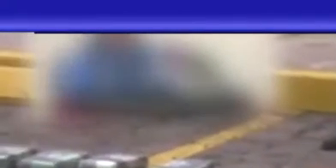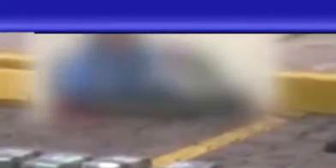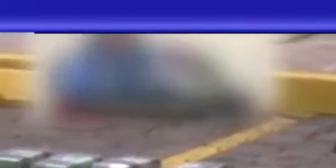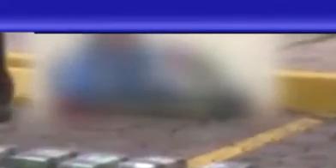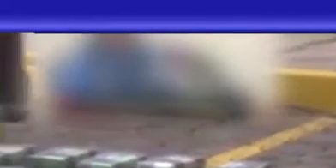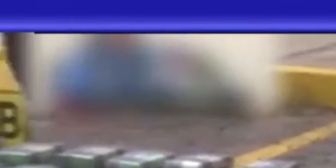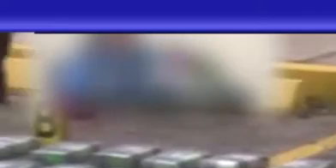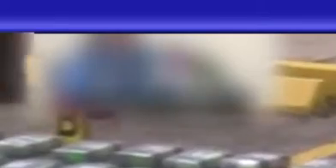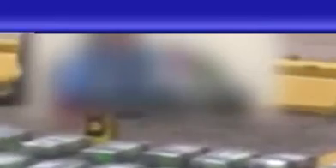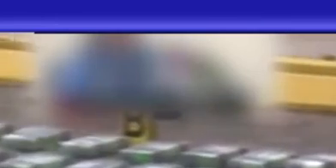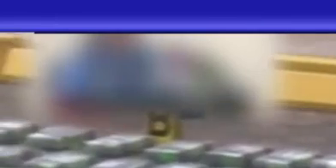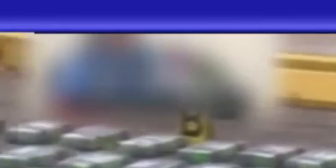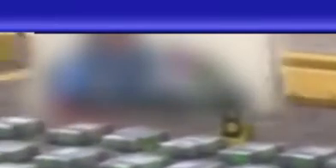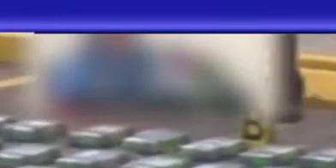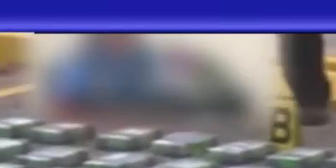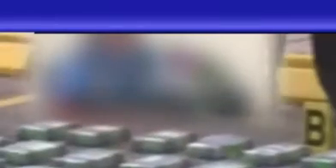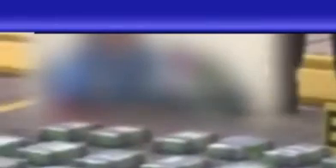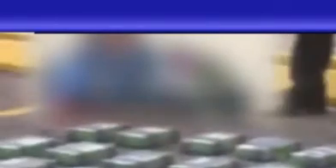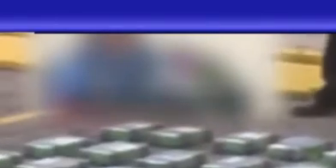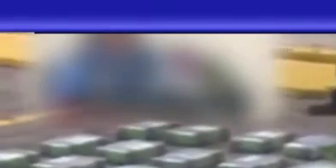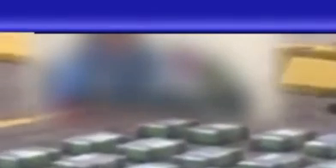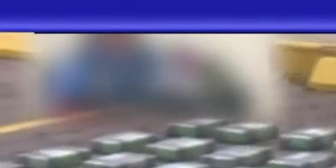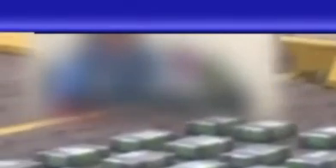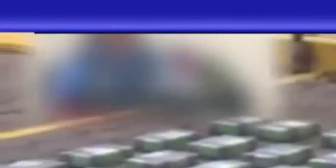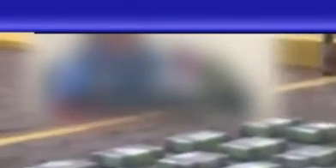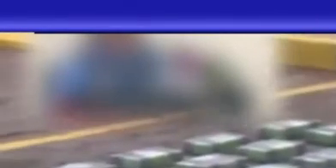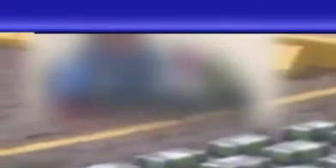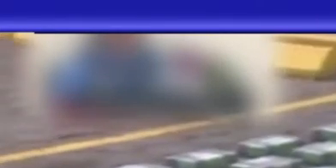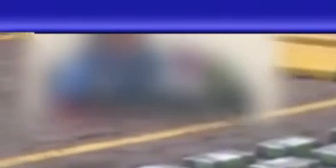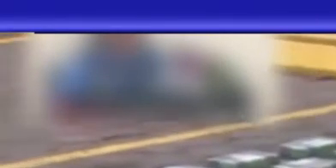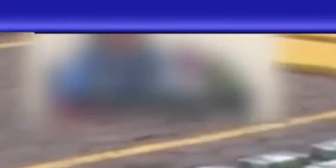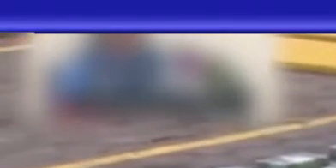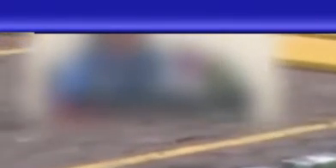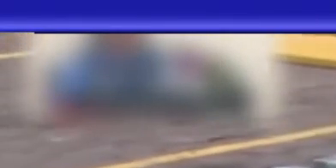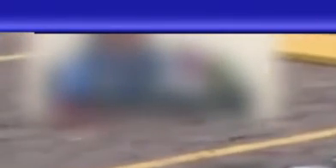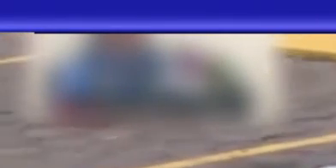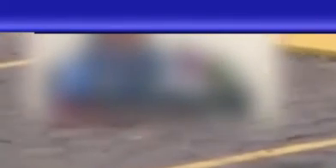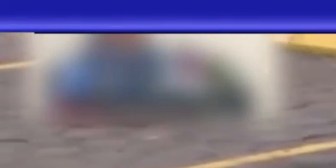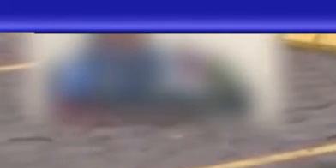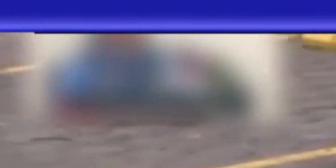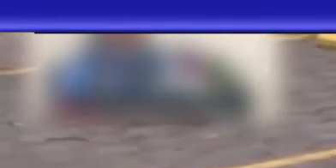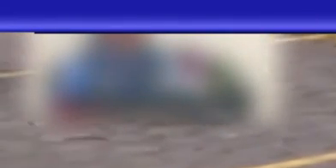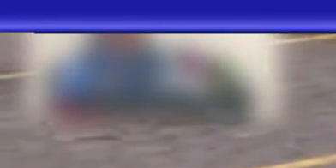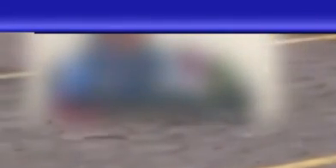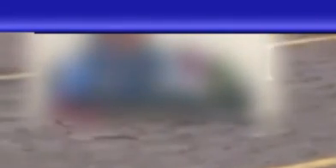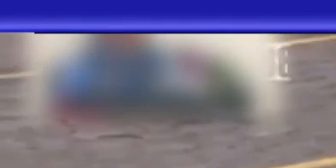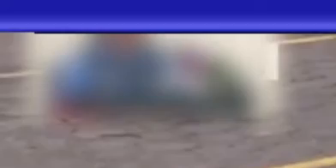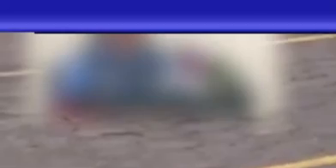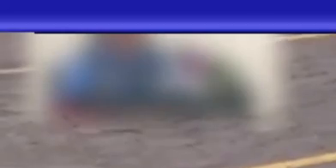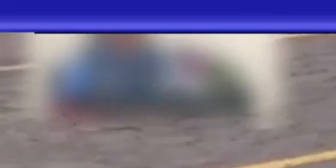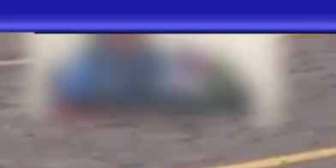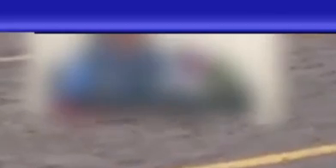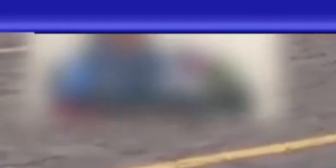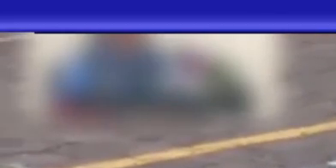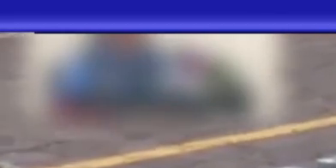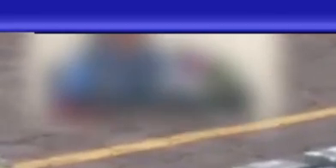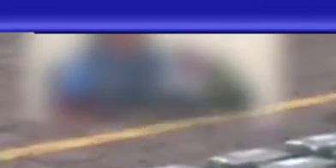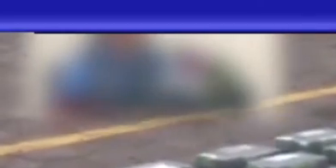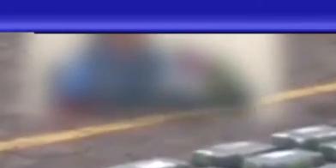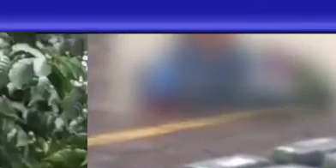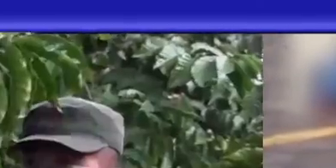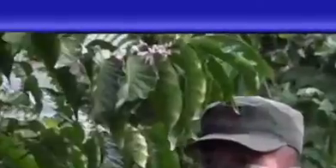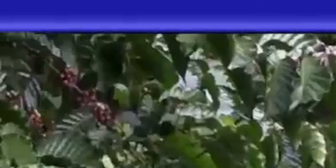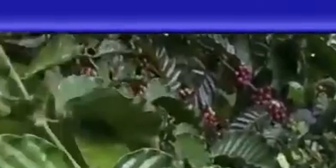La policía incauta más de 208 kilos de cocaína, valorados en más de 5 millones de dólares.